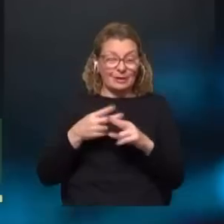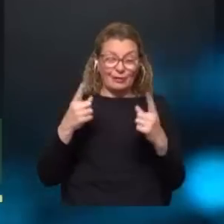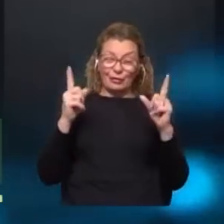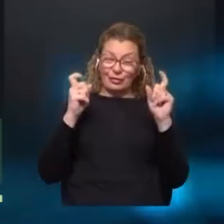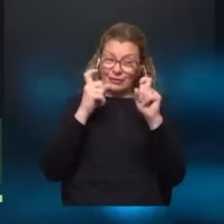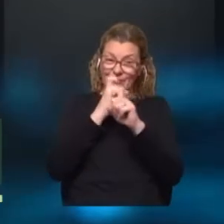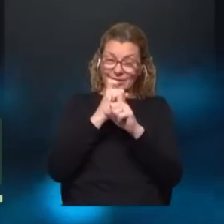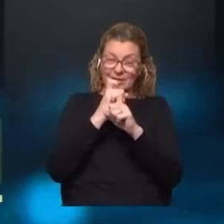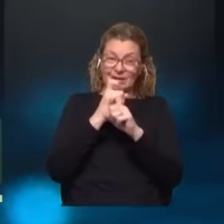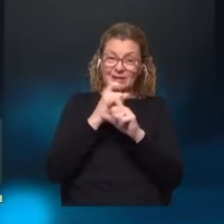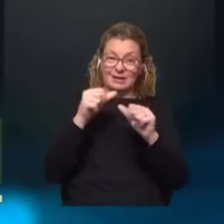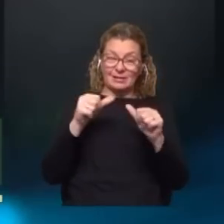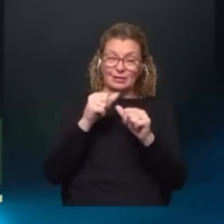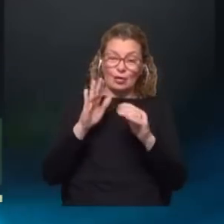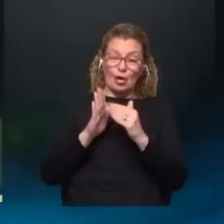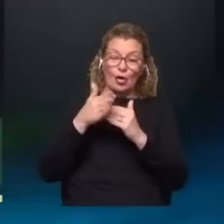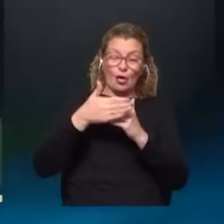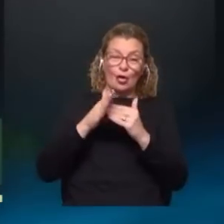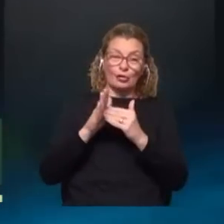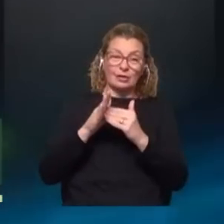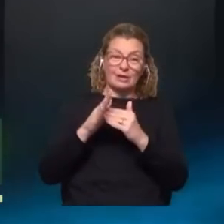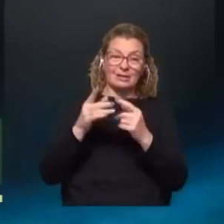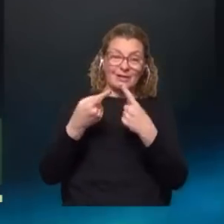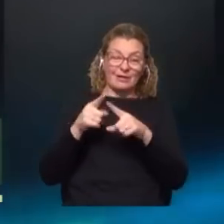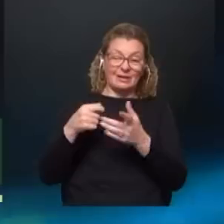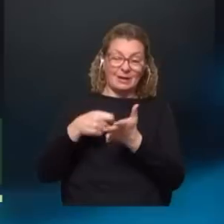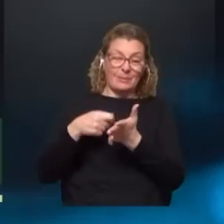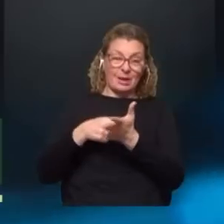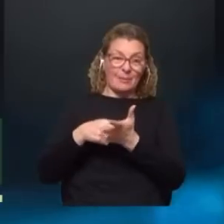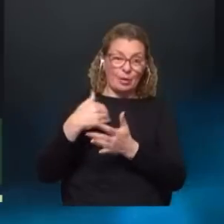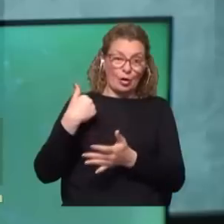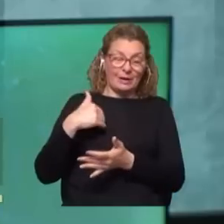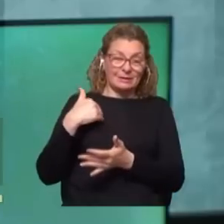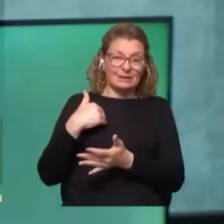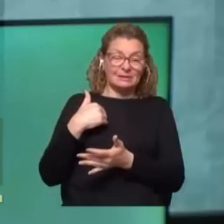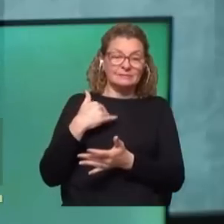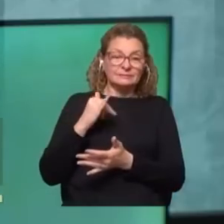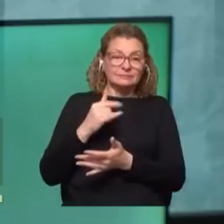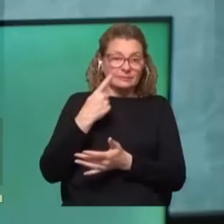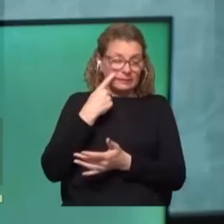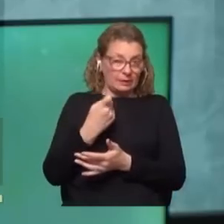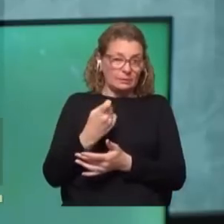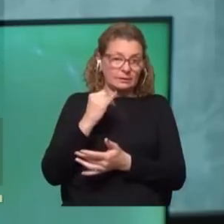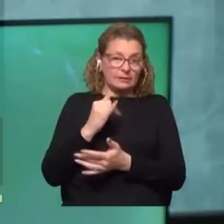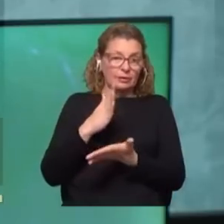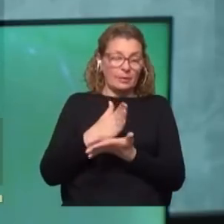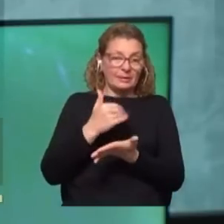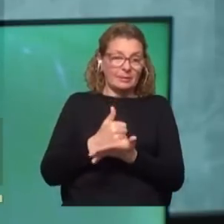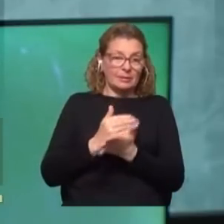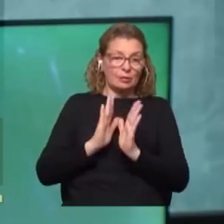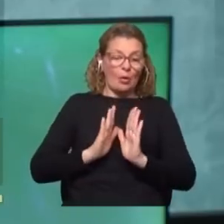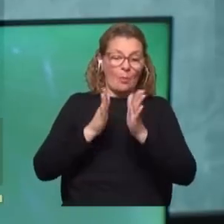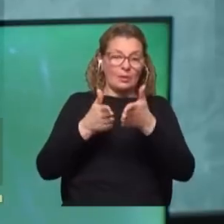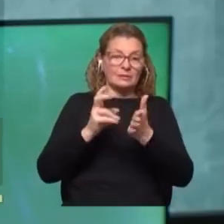que está sucediendo en el litoral producto del diferencial cambiario con Argentina Sí claro eso se nota sobre todo en los departamentos con puentes